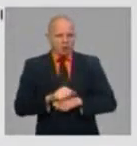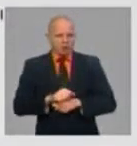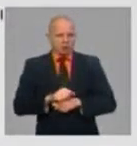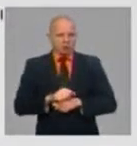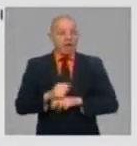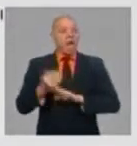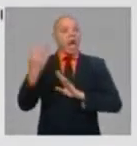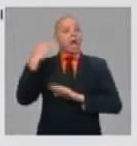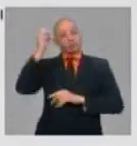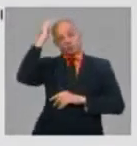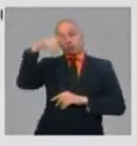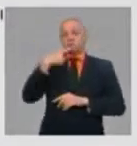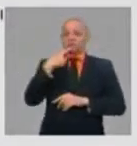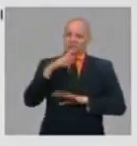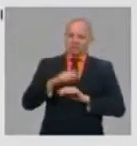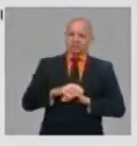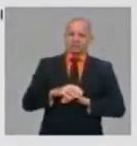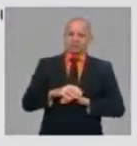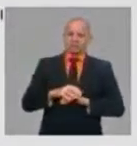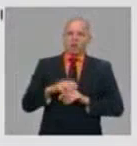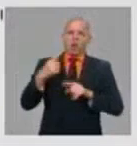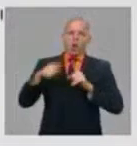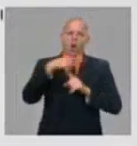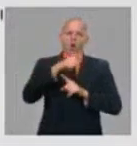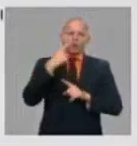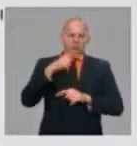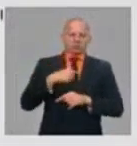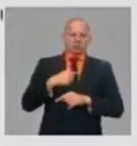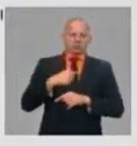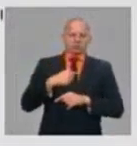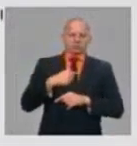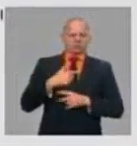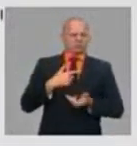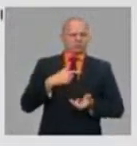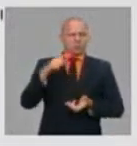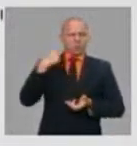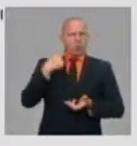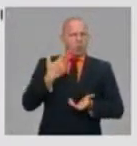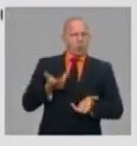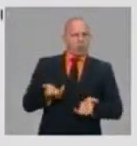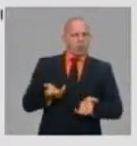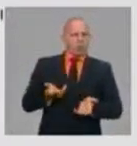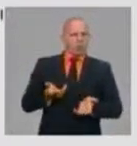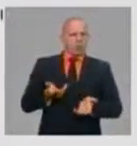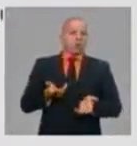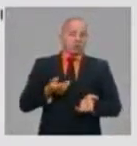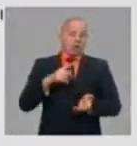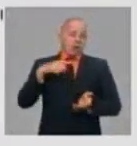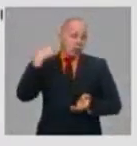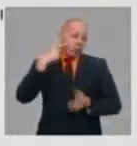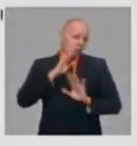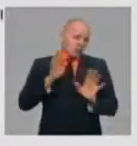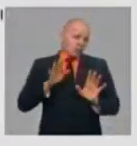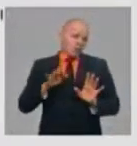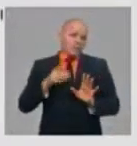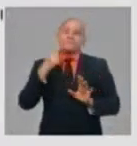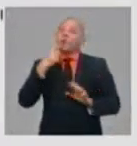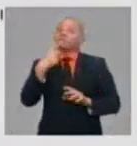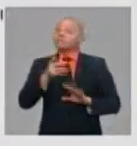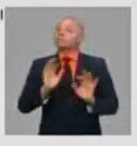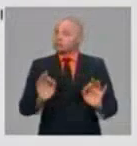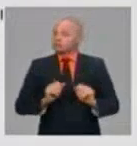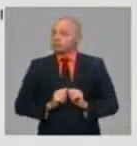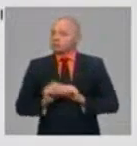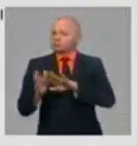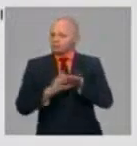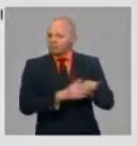presidente, eso es imposible, pero lo dijo en una reunión privada. Desde la izquierda le llovieron las críticas también a